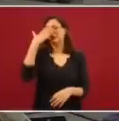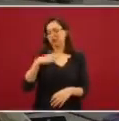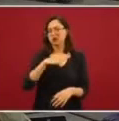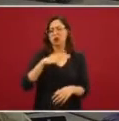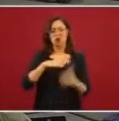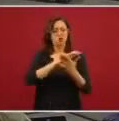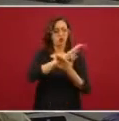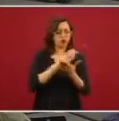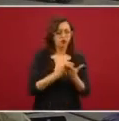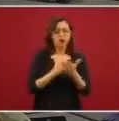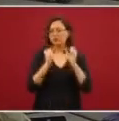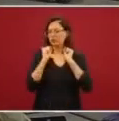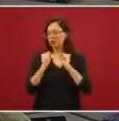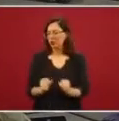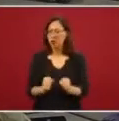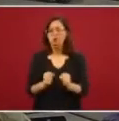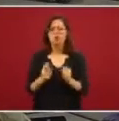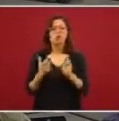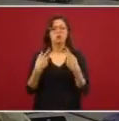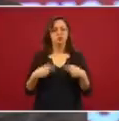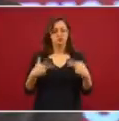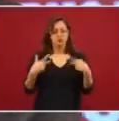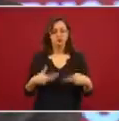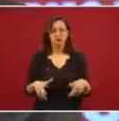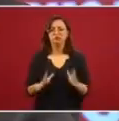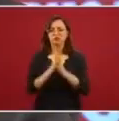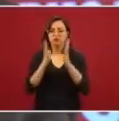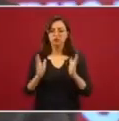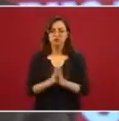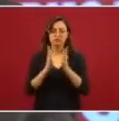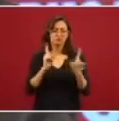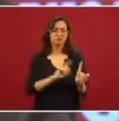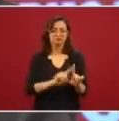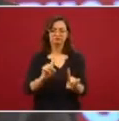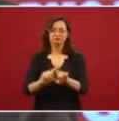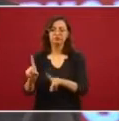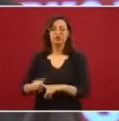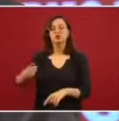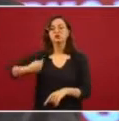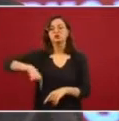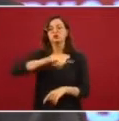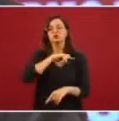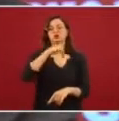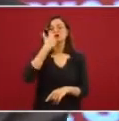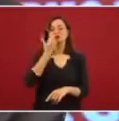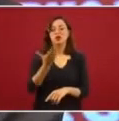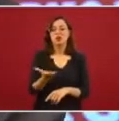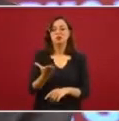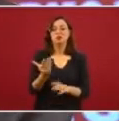seguros implican gente que participa etcétera y lo que queremos es minimizar